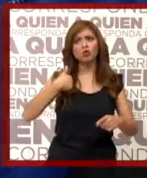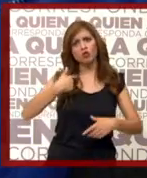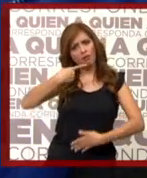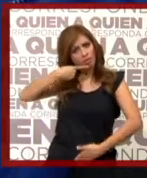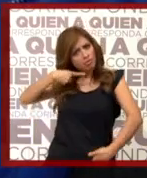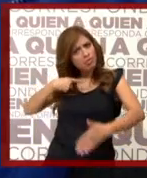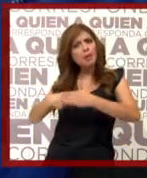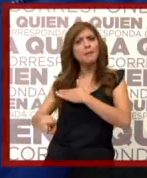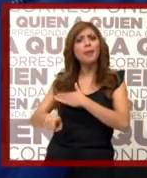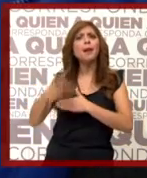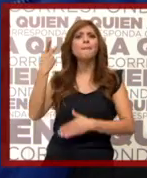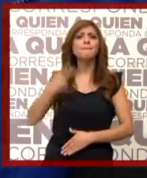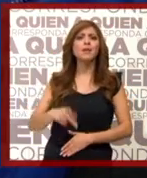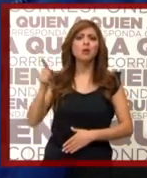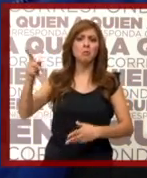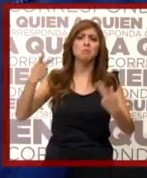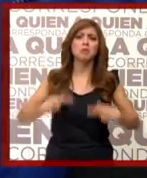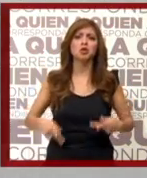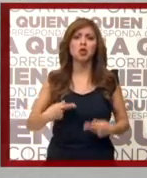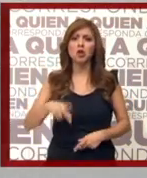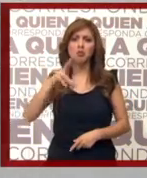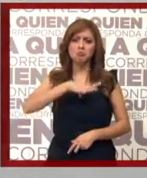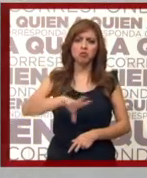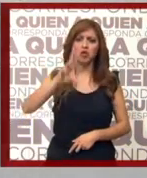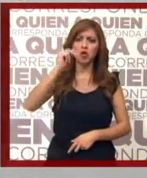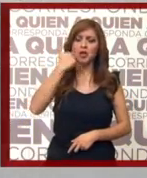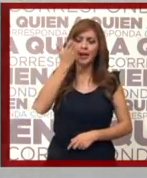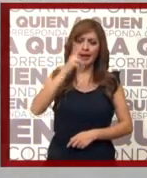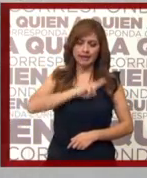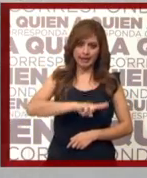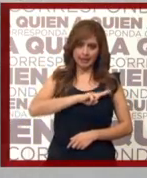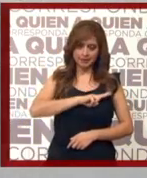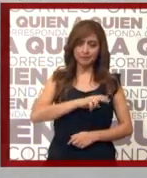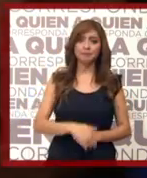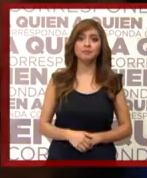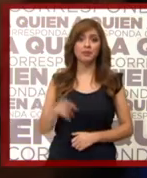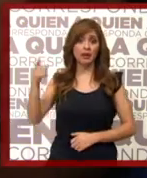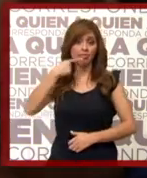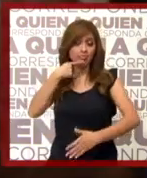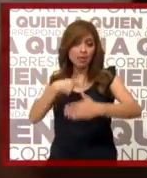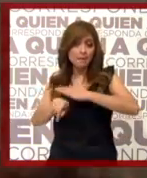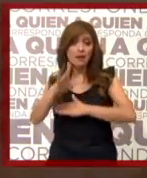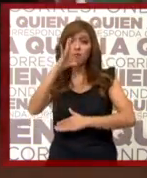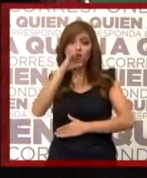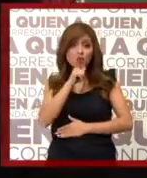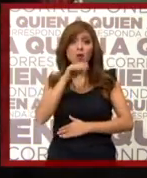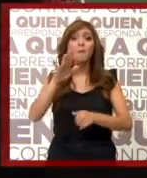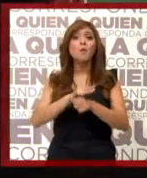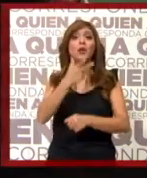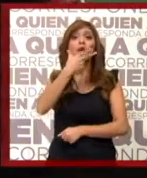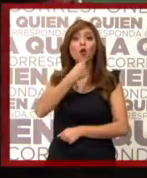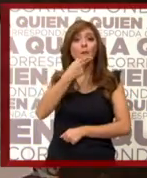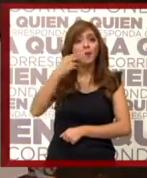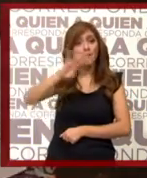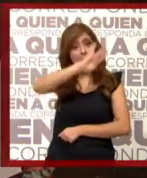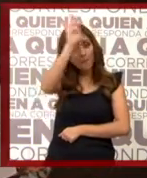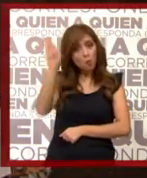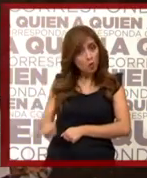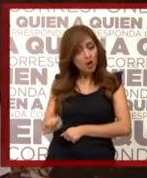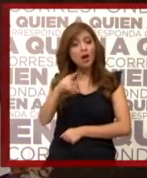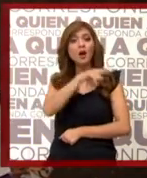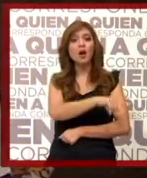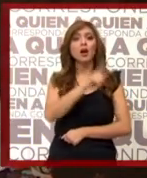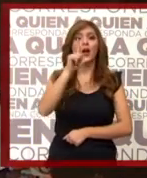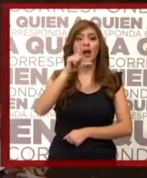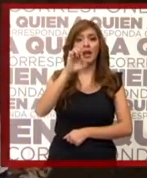ya no nos quisieron seguir dejando rentar aquí. Comenta que la demanda ya no continuó debido al fallecimiento de este hombre y que Leonor Guevara